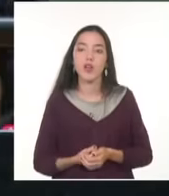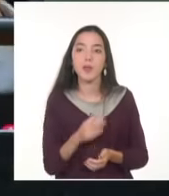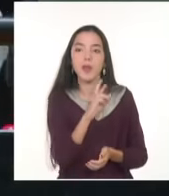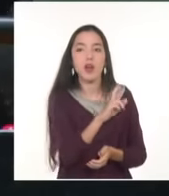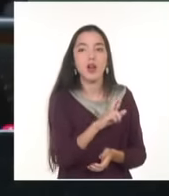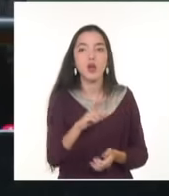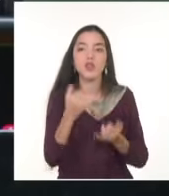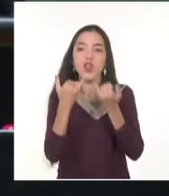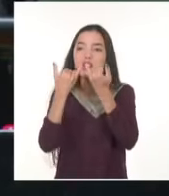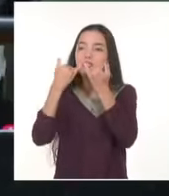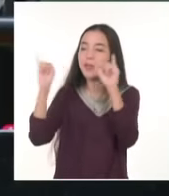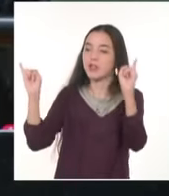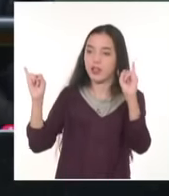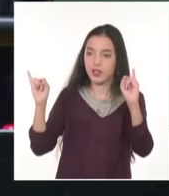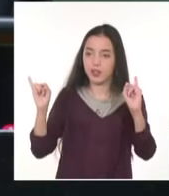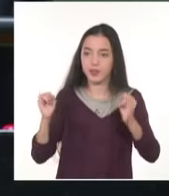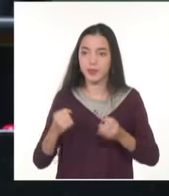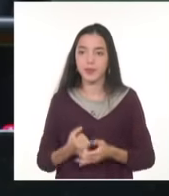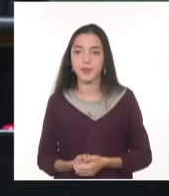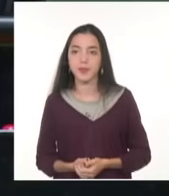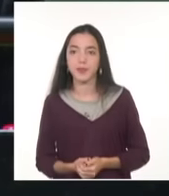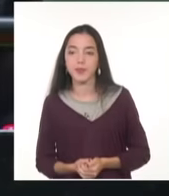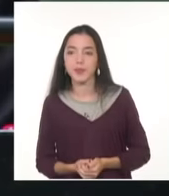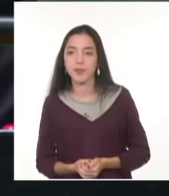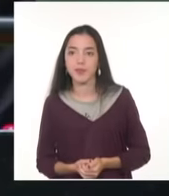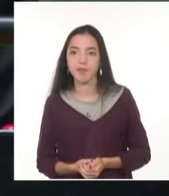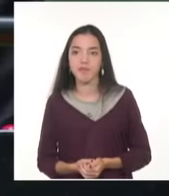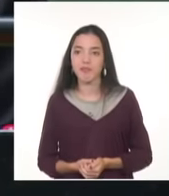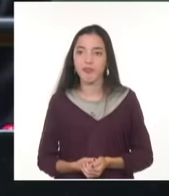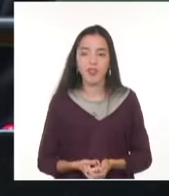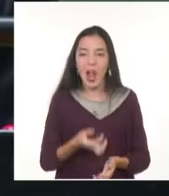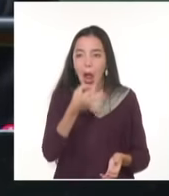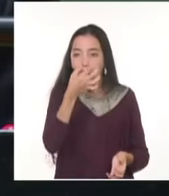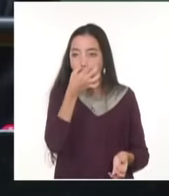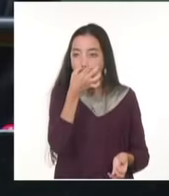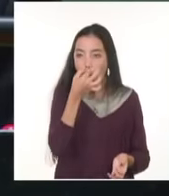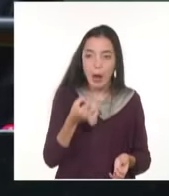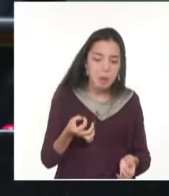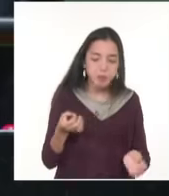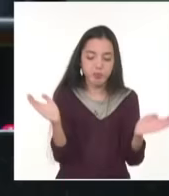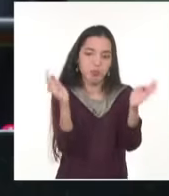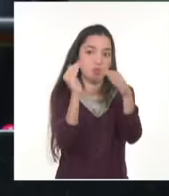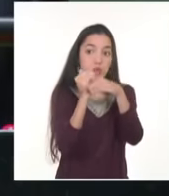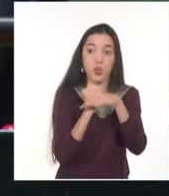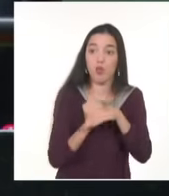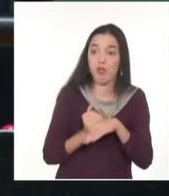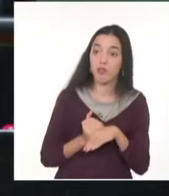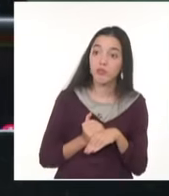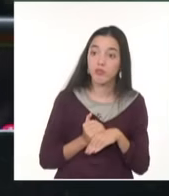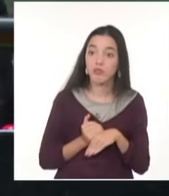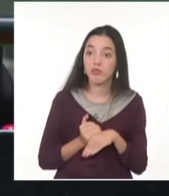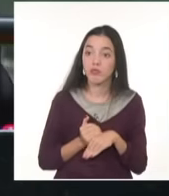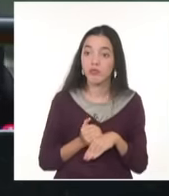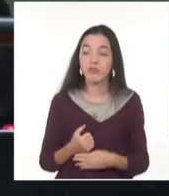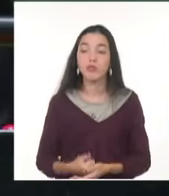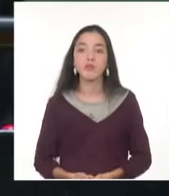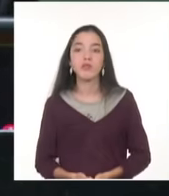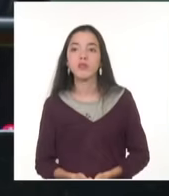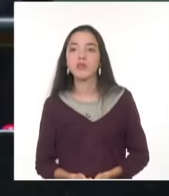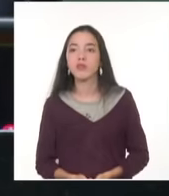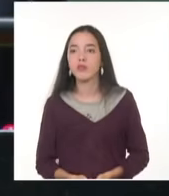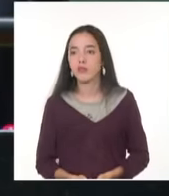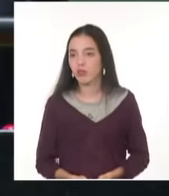y social antiesclavista del continente. Saludamos los esfuerzos de